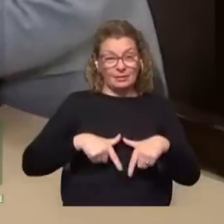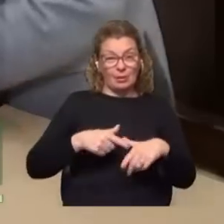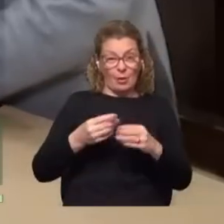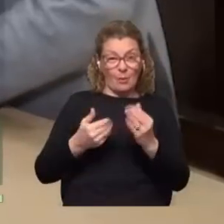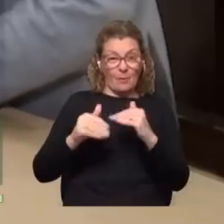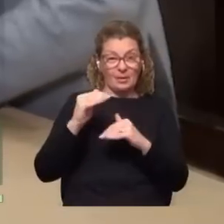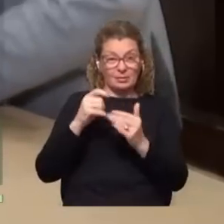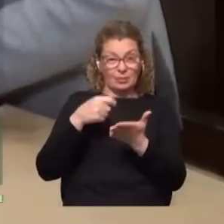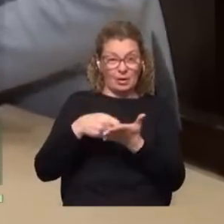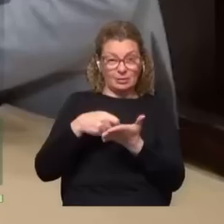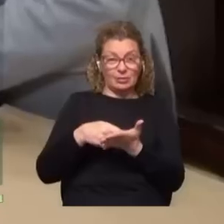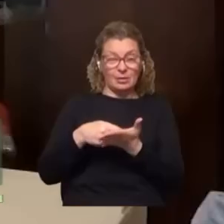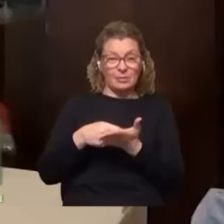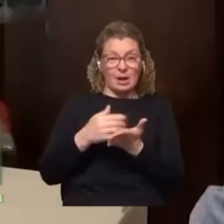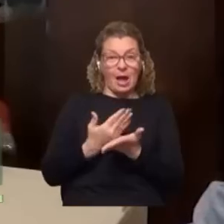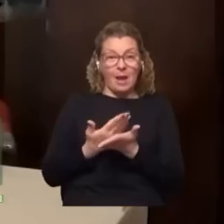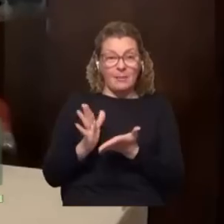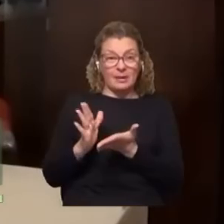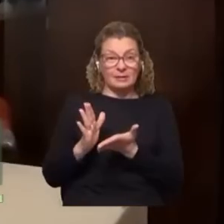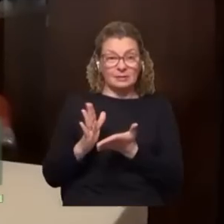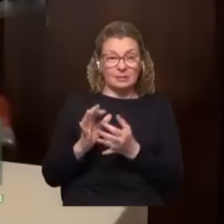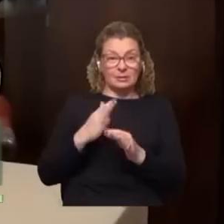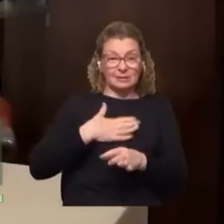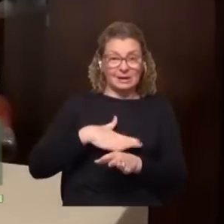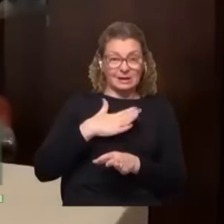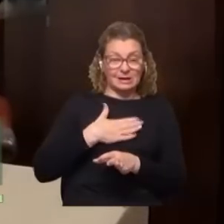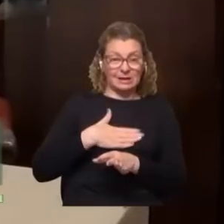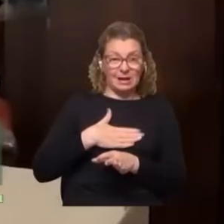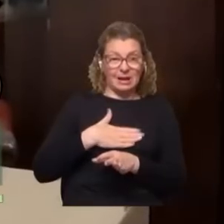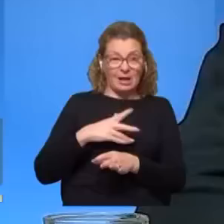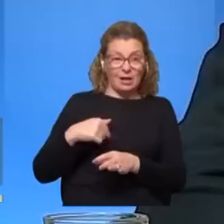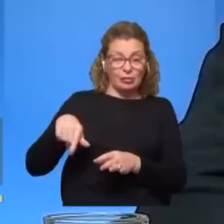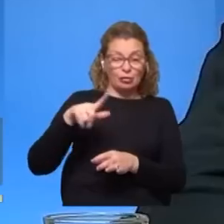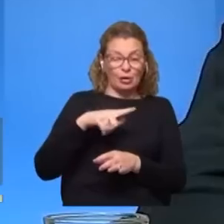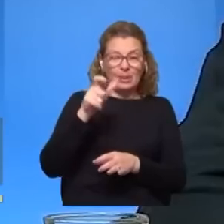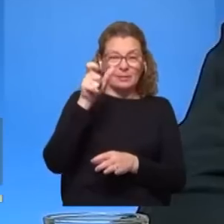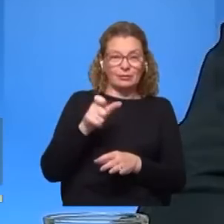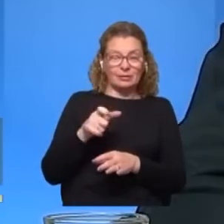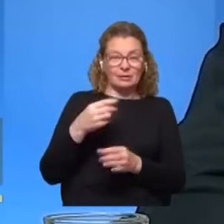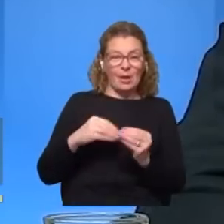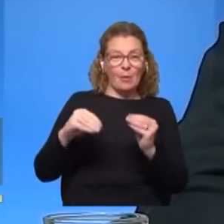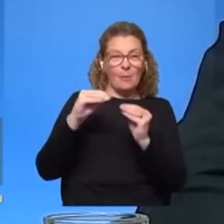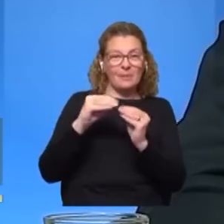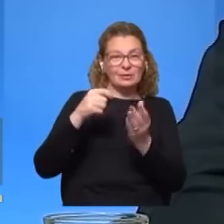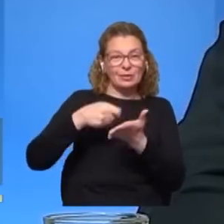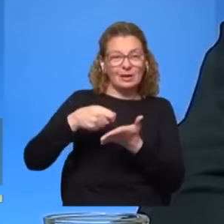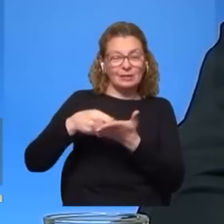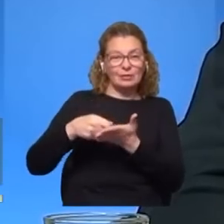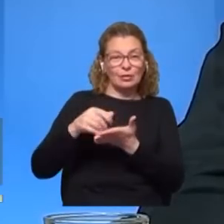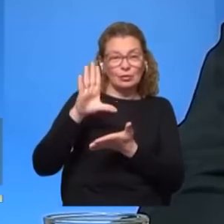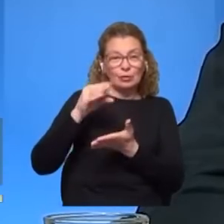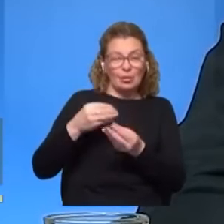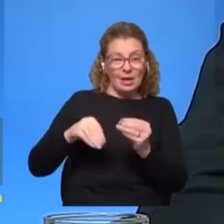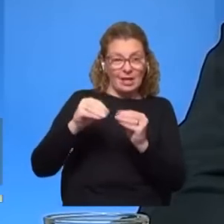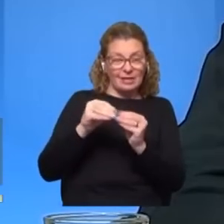un aumento de gasto y por otra parte para darle la tranquilidad a los ciudadanos de que este aumento de gasto todo está